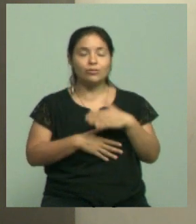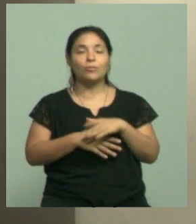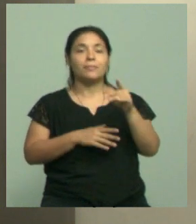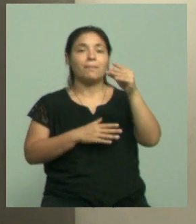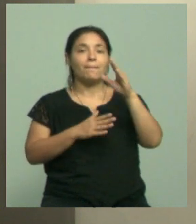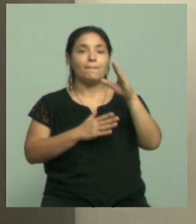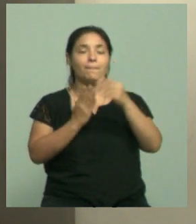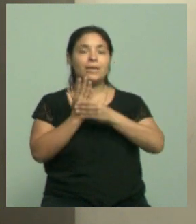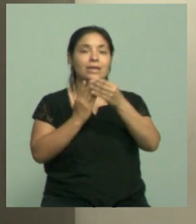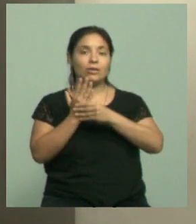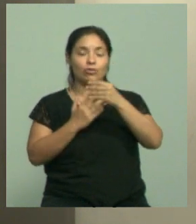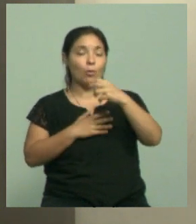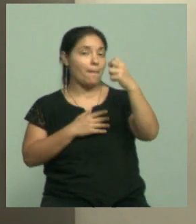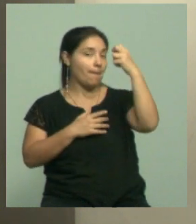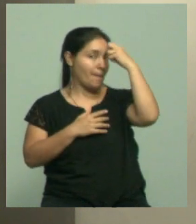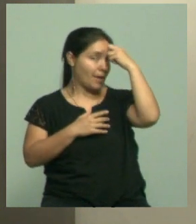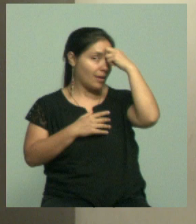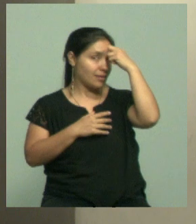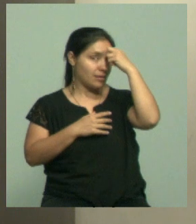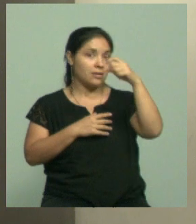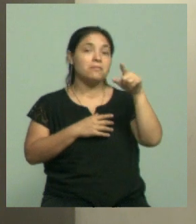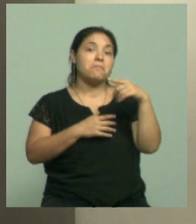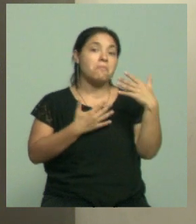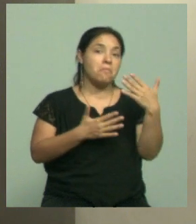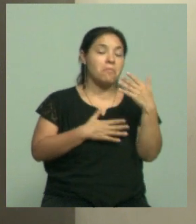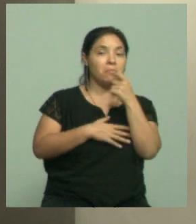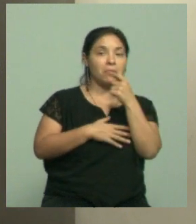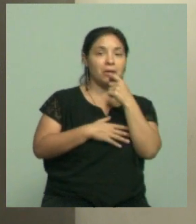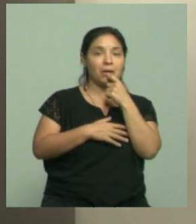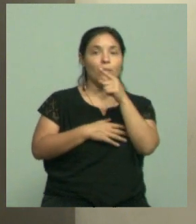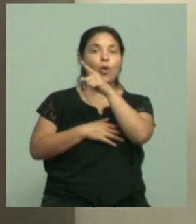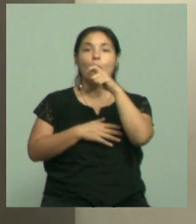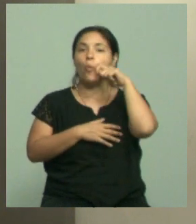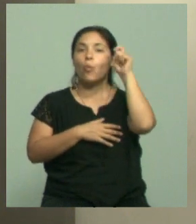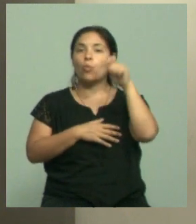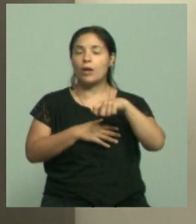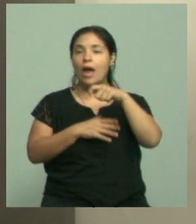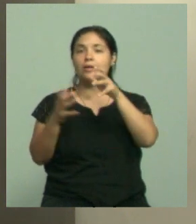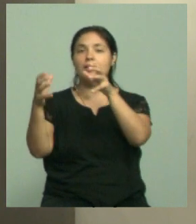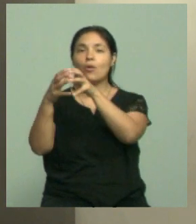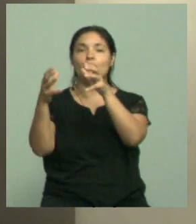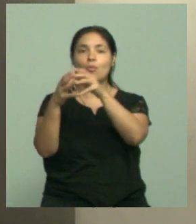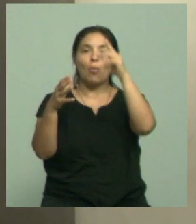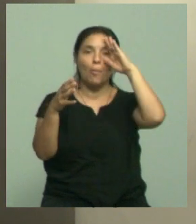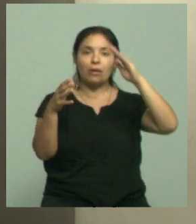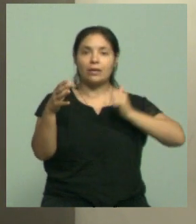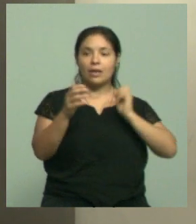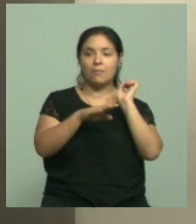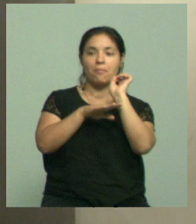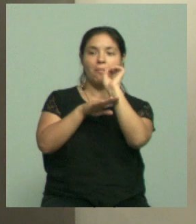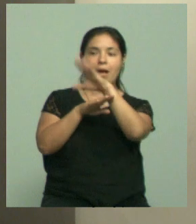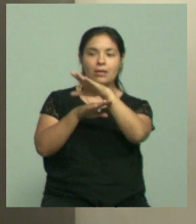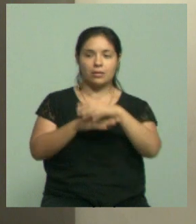ministro de Defensa, Petri, respecto a si mandar fuerzas o no al conflicto de Ucrania, o por ejemplo lo que pasó con